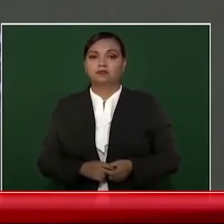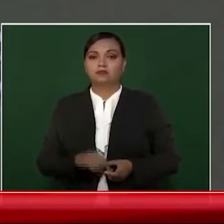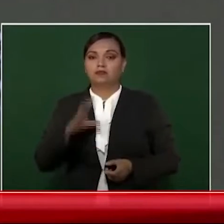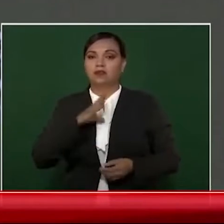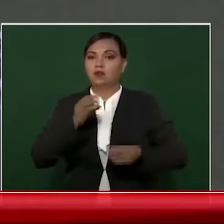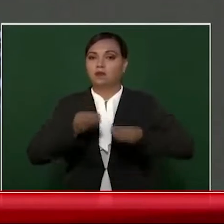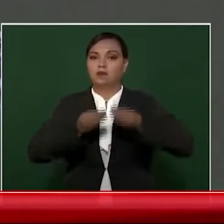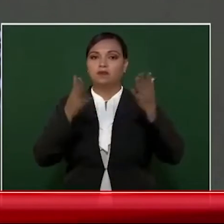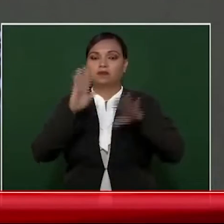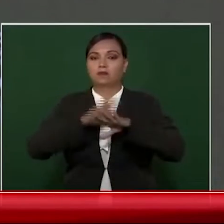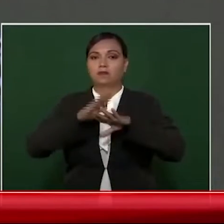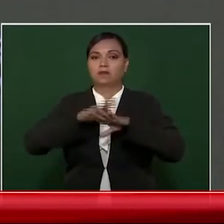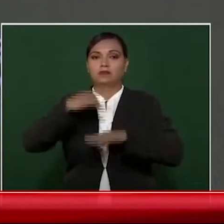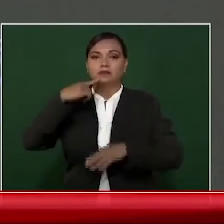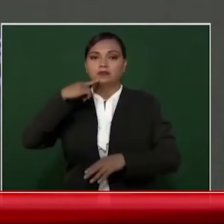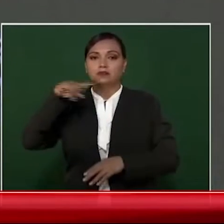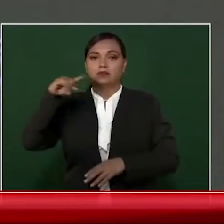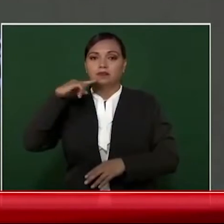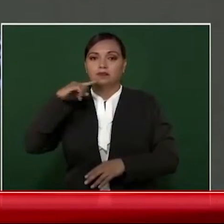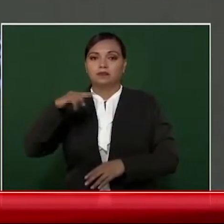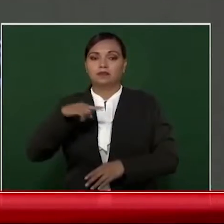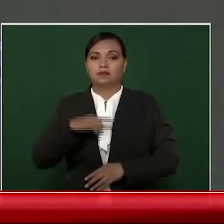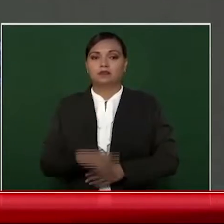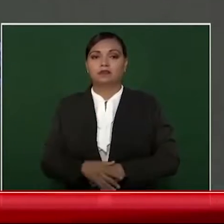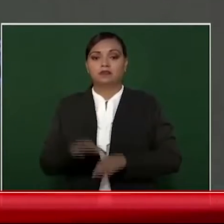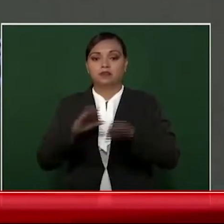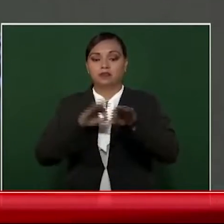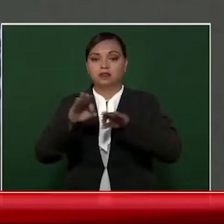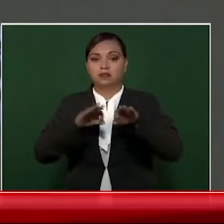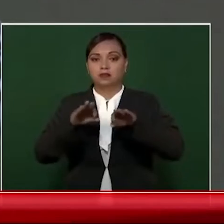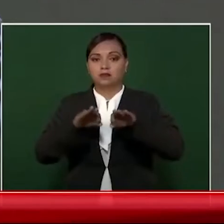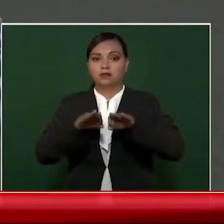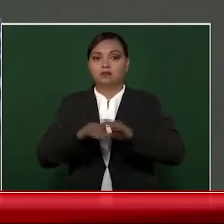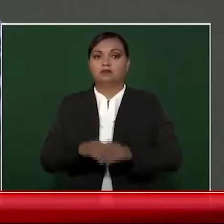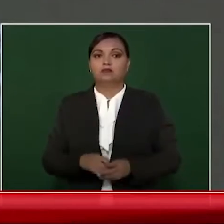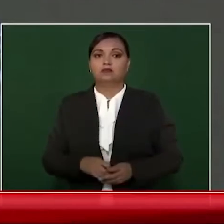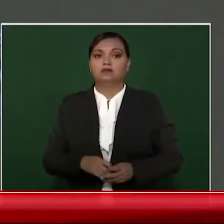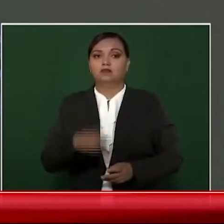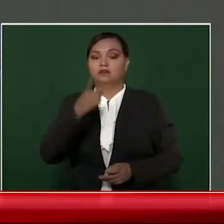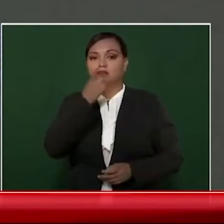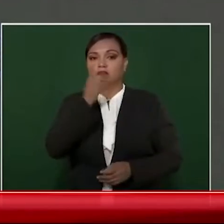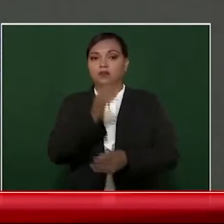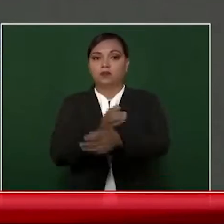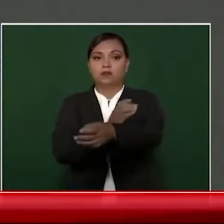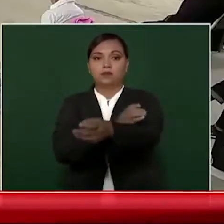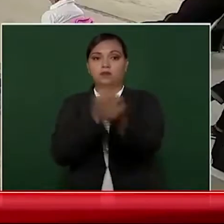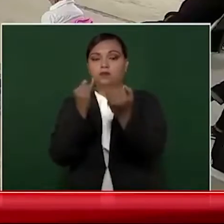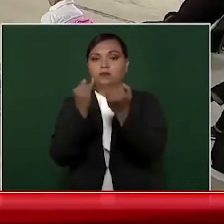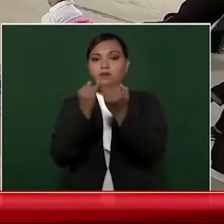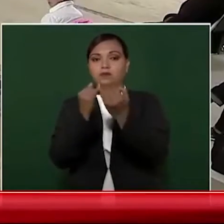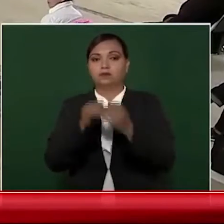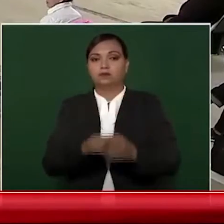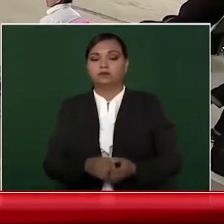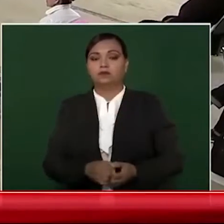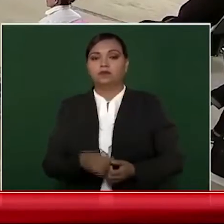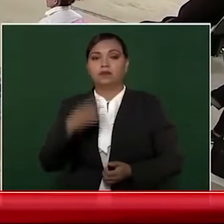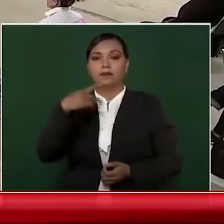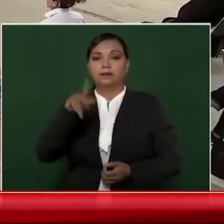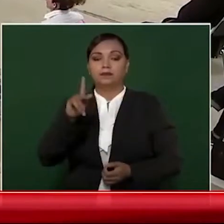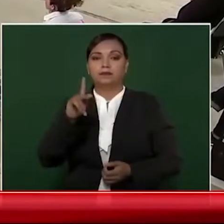hay mucha demanda de fuerza de trabajo, lo decía el compañero. Además